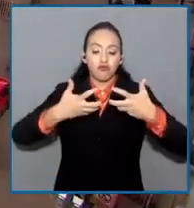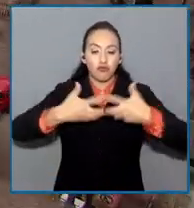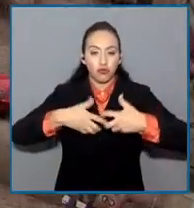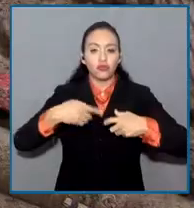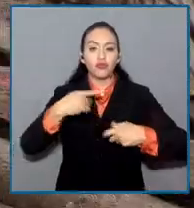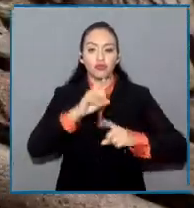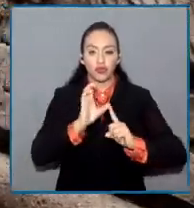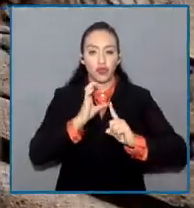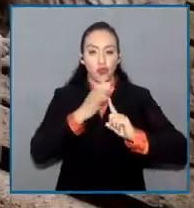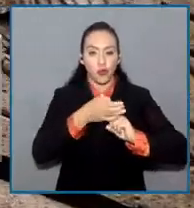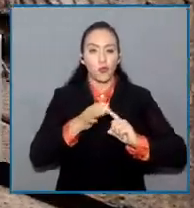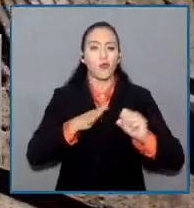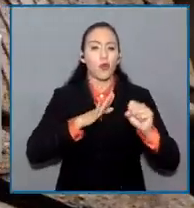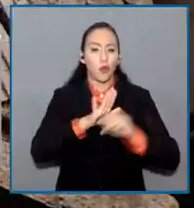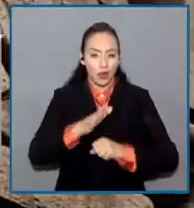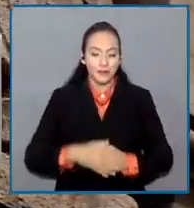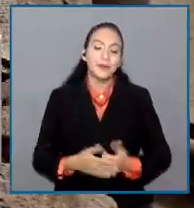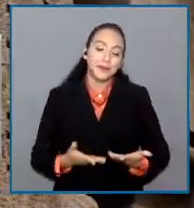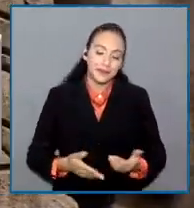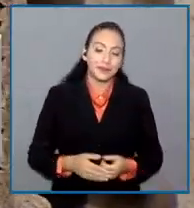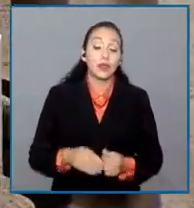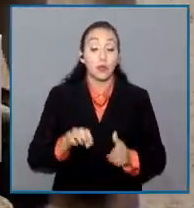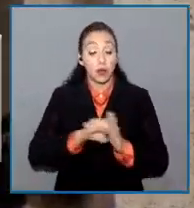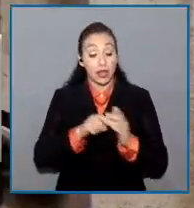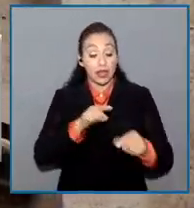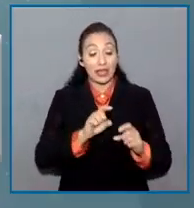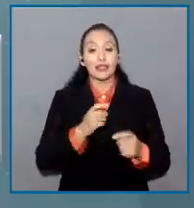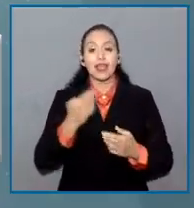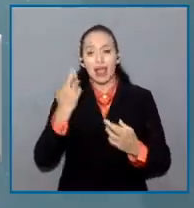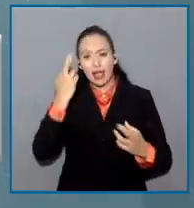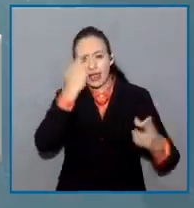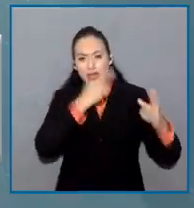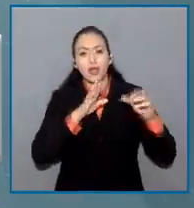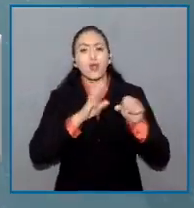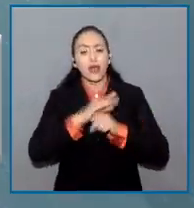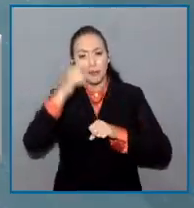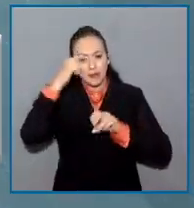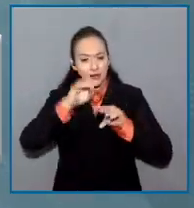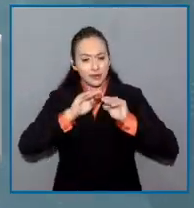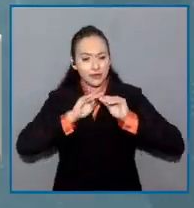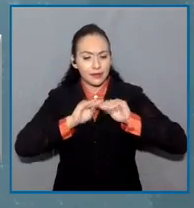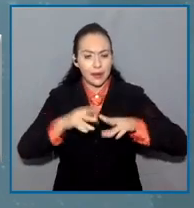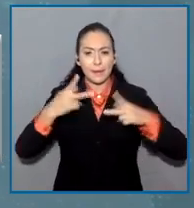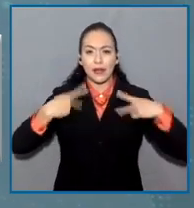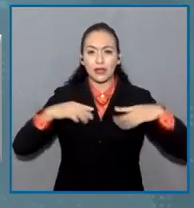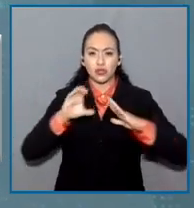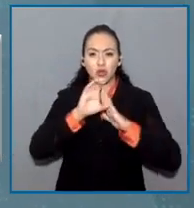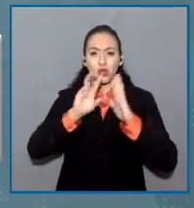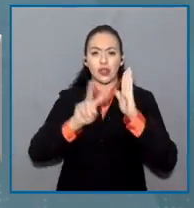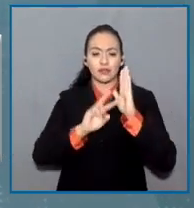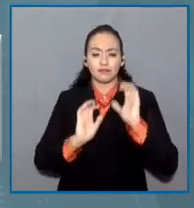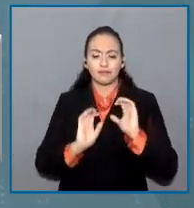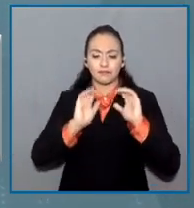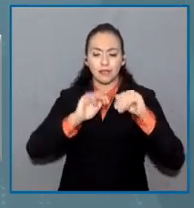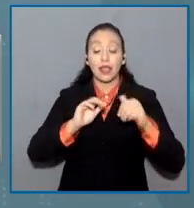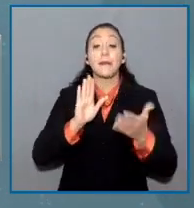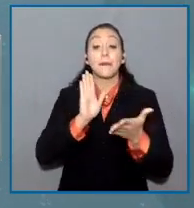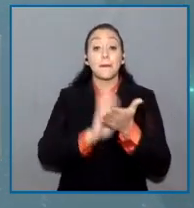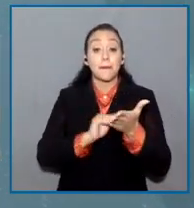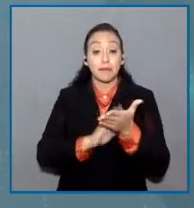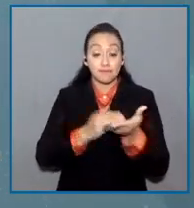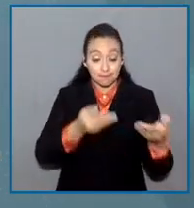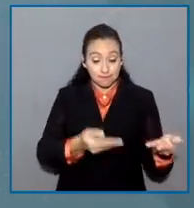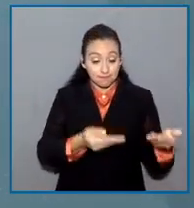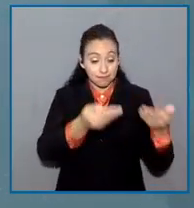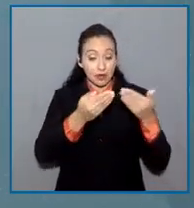El acuerdo regula sus funciones, la convocatoria que lanzará para el registro de aspirantes y la recepción de documentos para el registro, la revisión